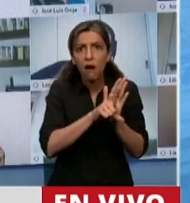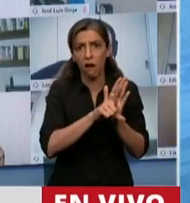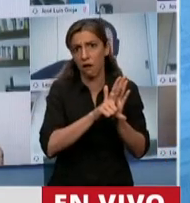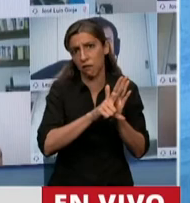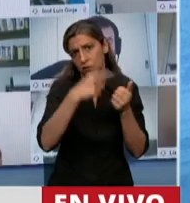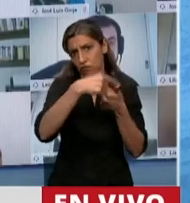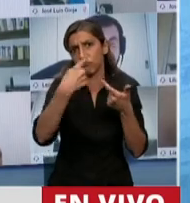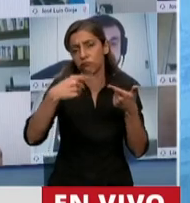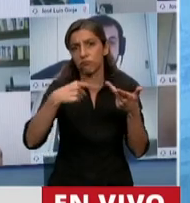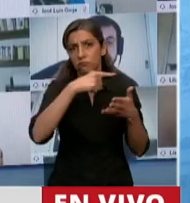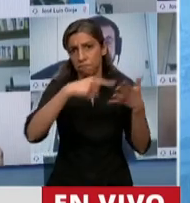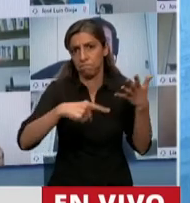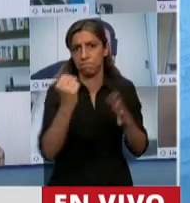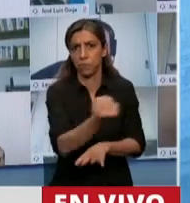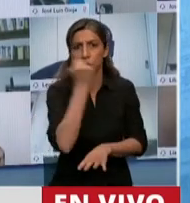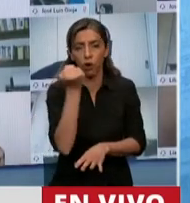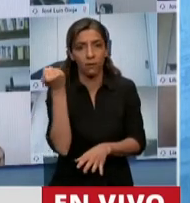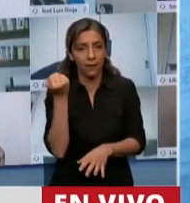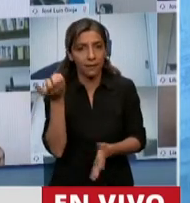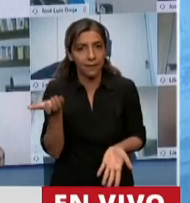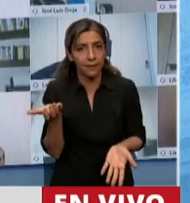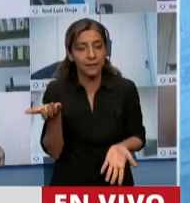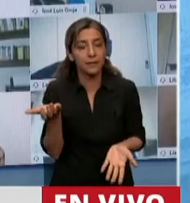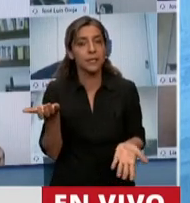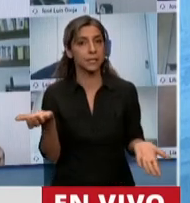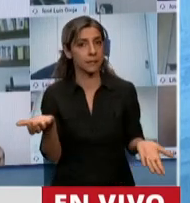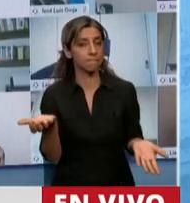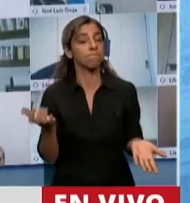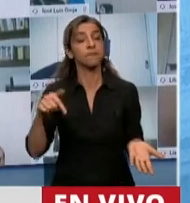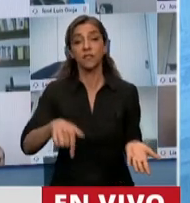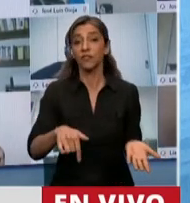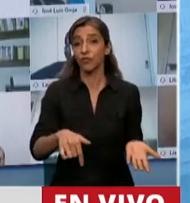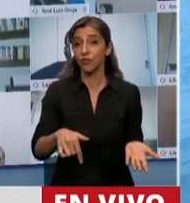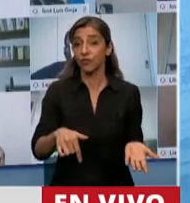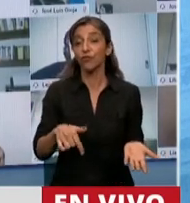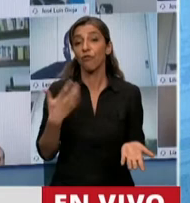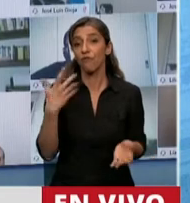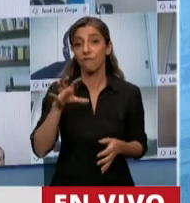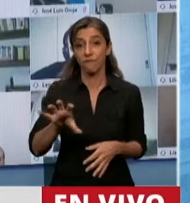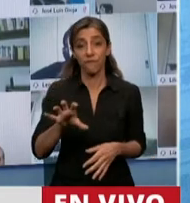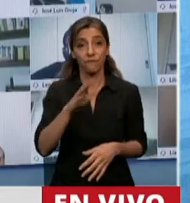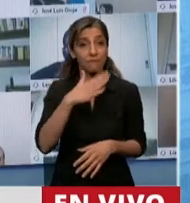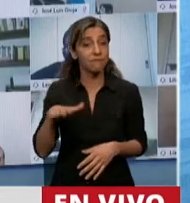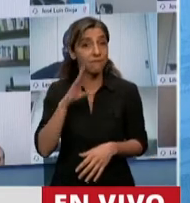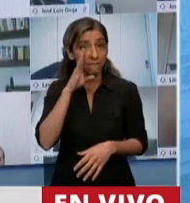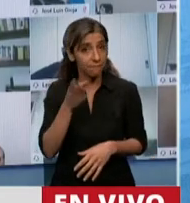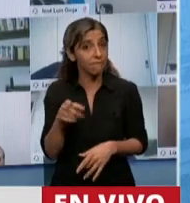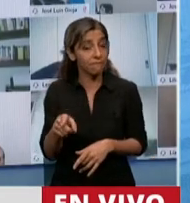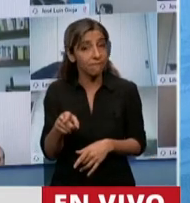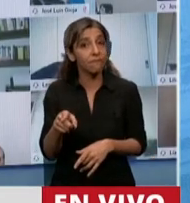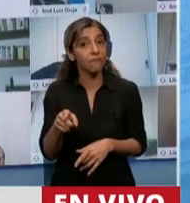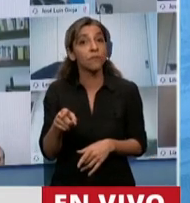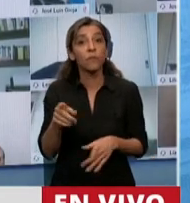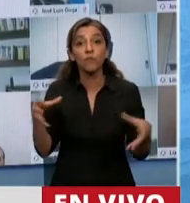nuestra Argentina. Y también hoy en Río Negro, el sector del turismo está esperando que